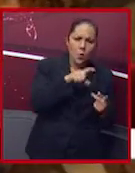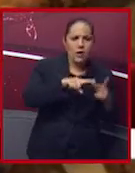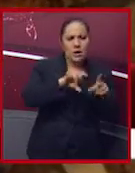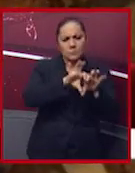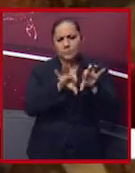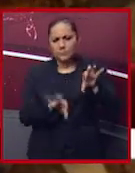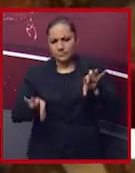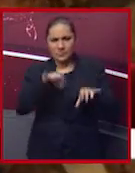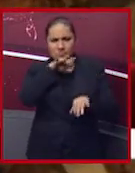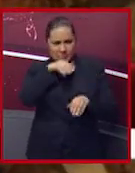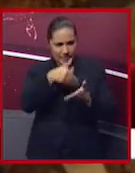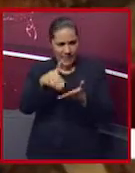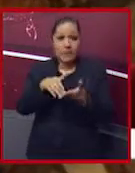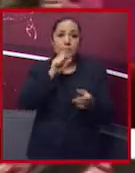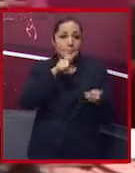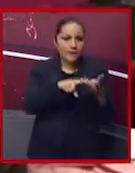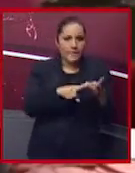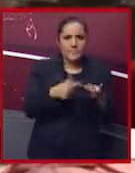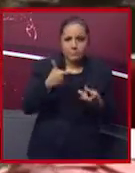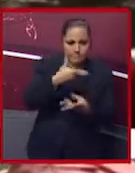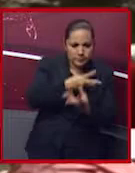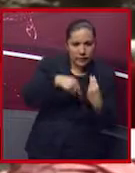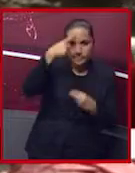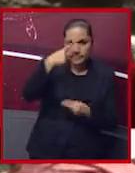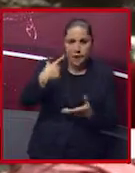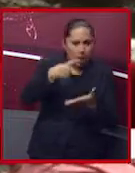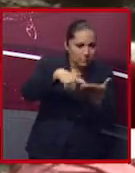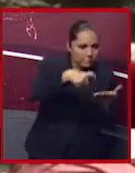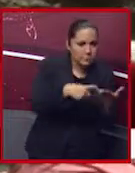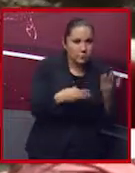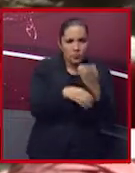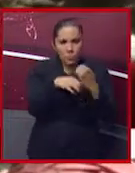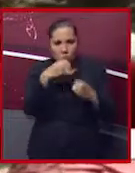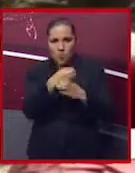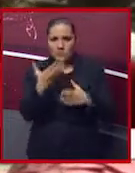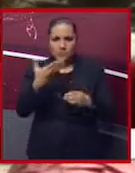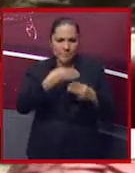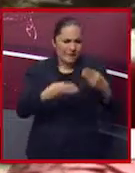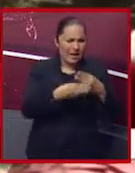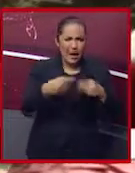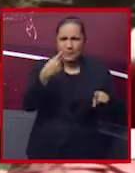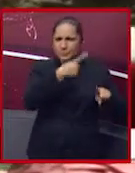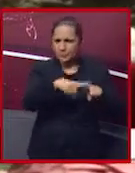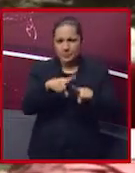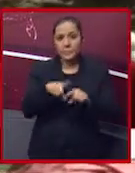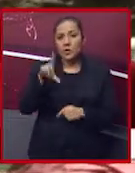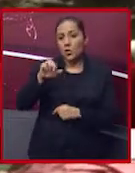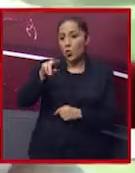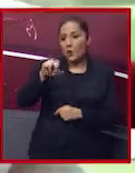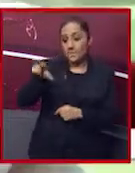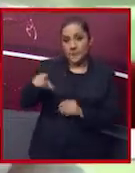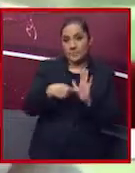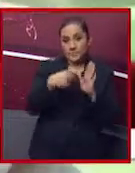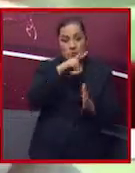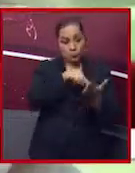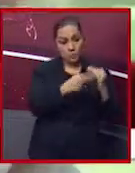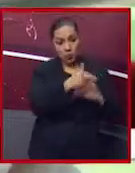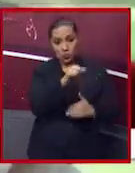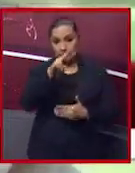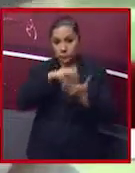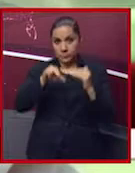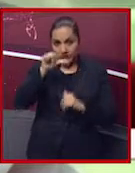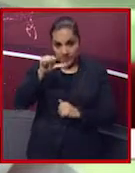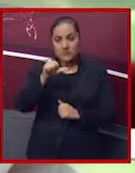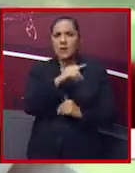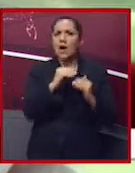bienes y servicios. Según la última medición del Coneval, entre 2008 y 2016, la pobreza en México